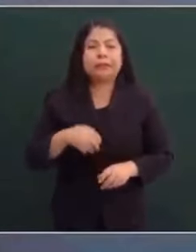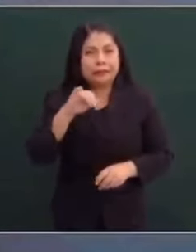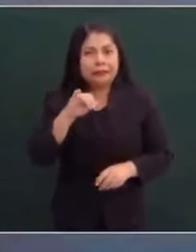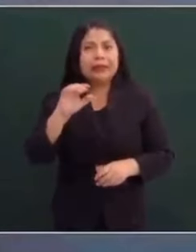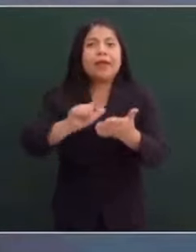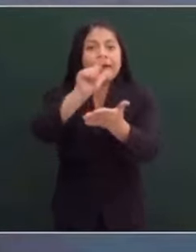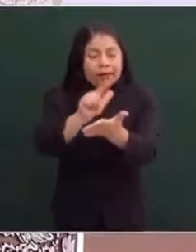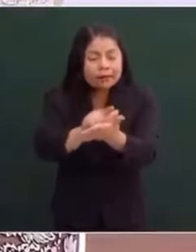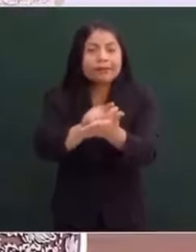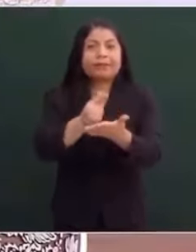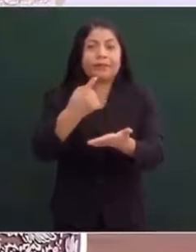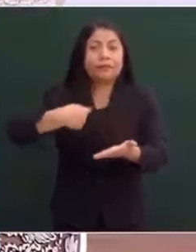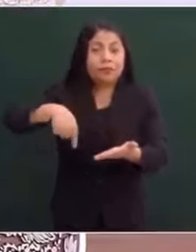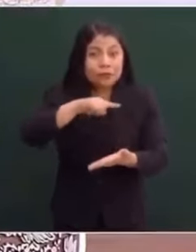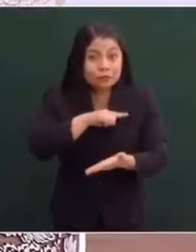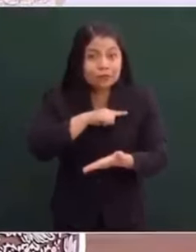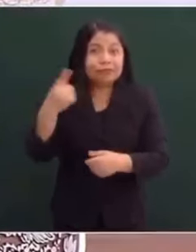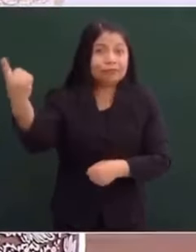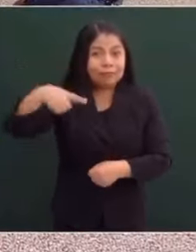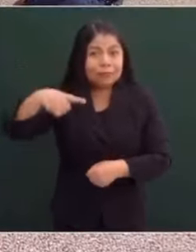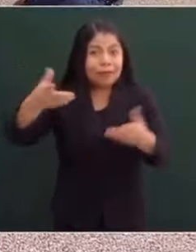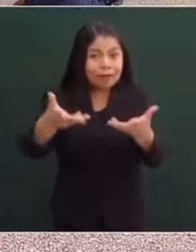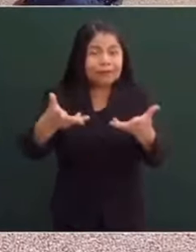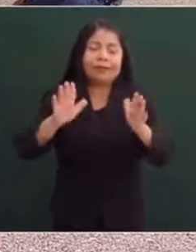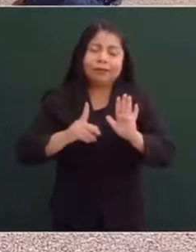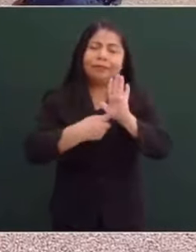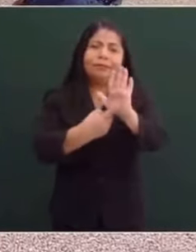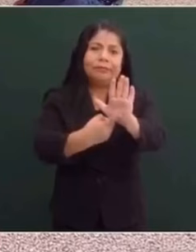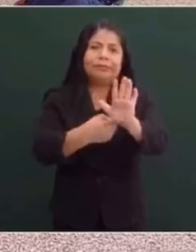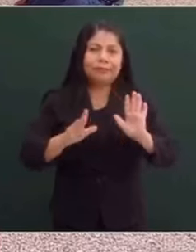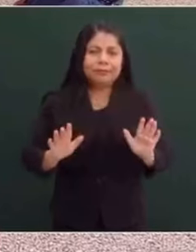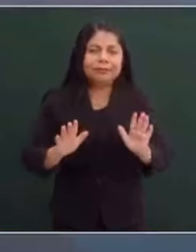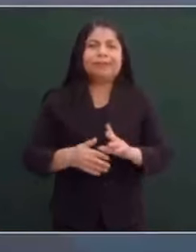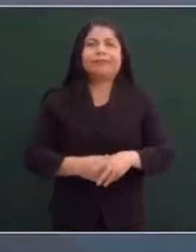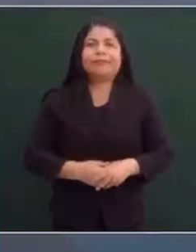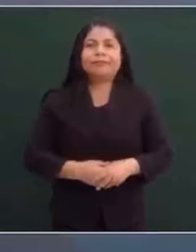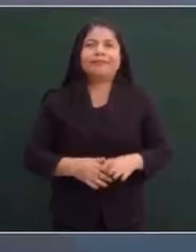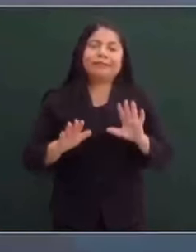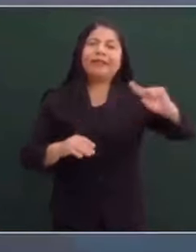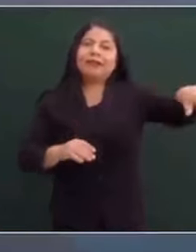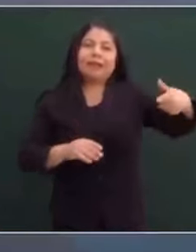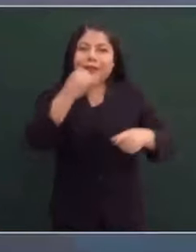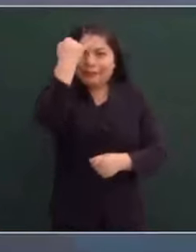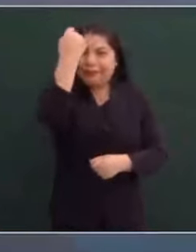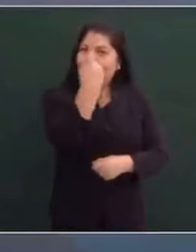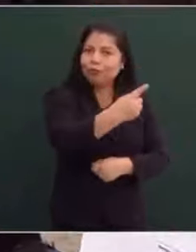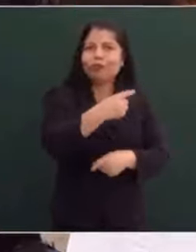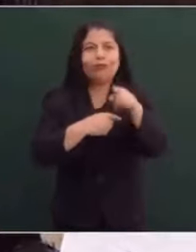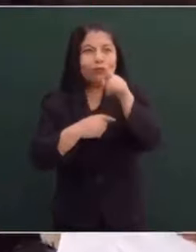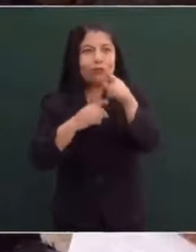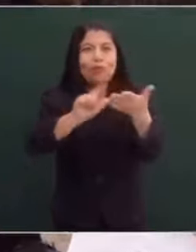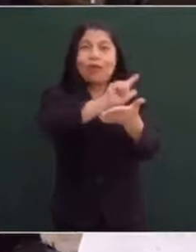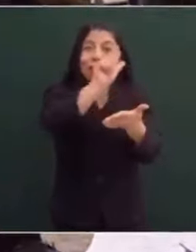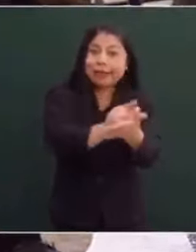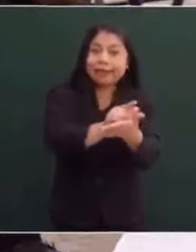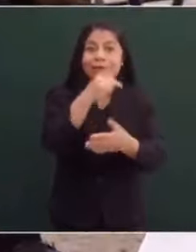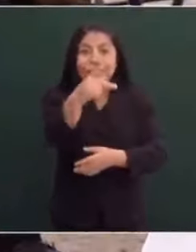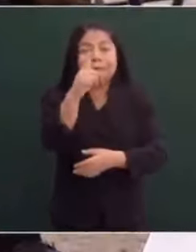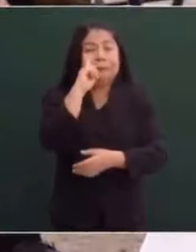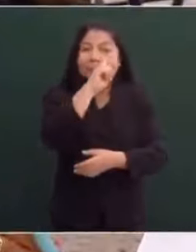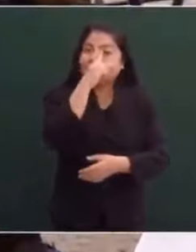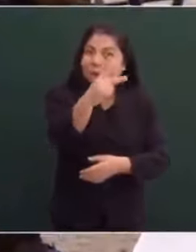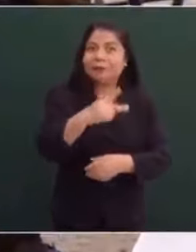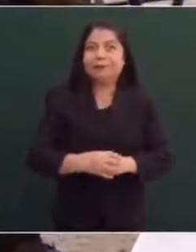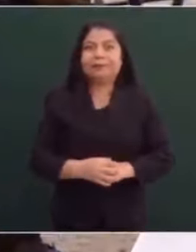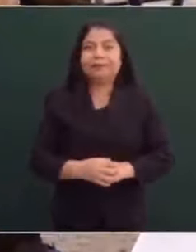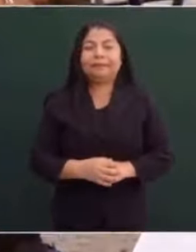cuando legalmente se tenga que hacer. Es que ya tendría que estar frenada. Es que esa es su postura, o su interpretación de la ley. Hay otras. Es que el tribunal